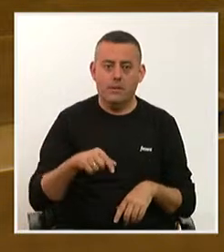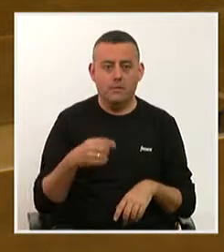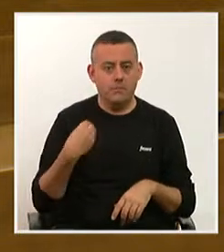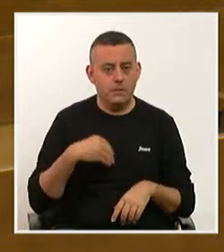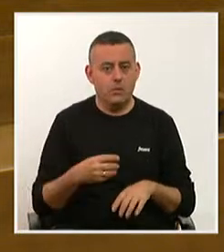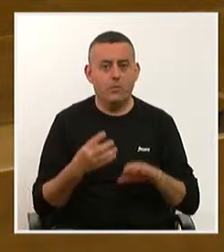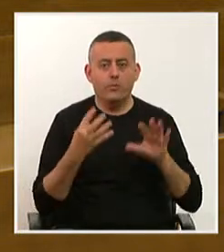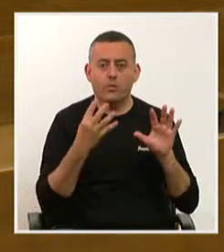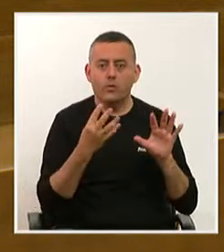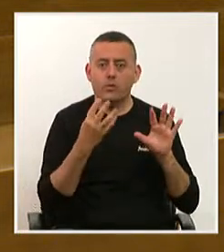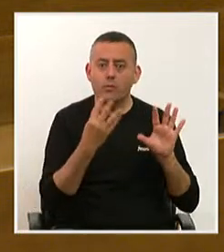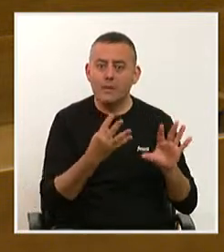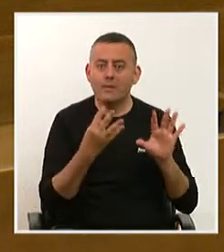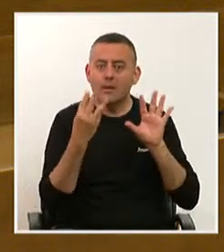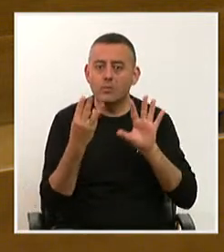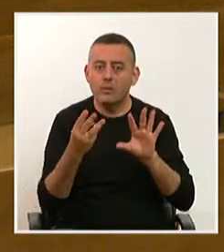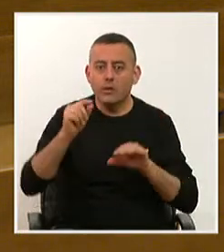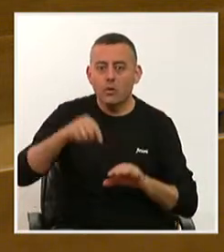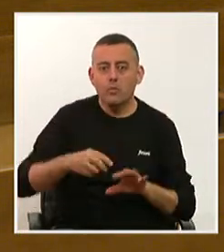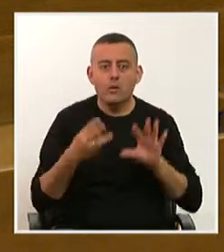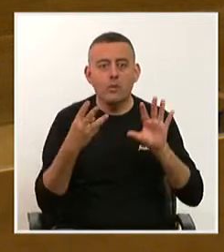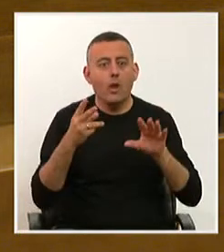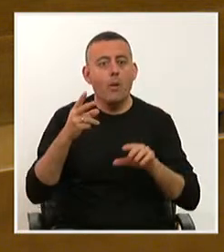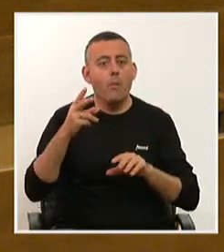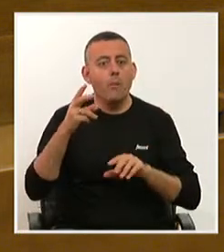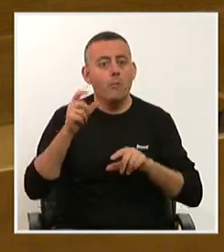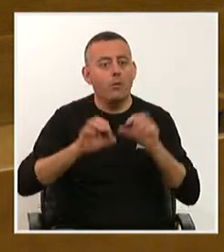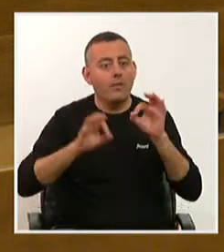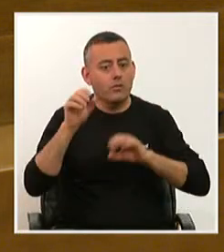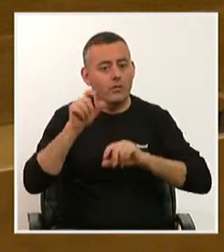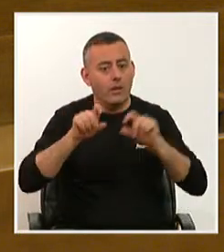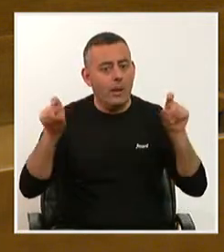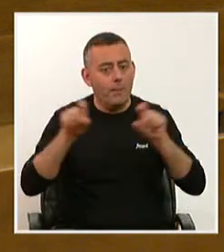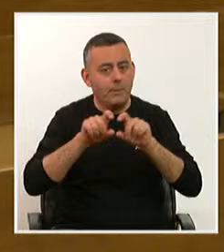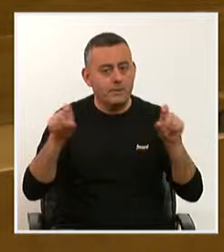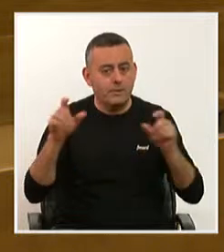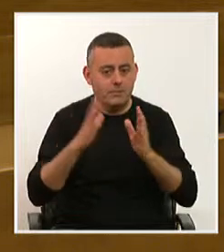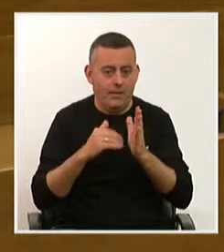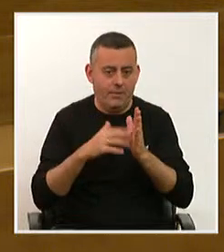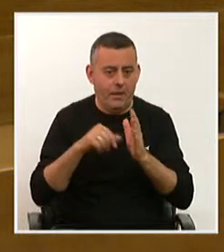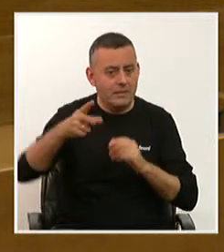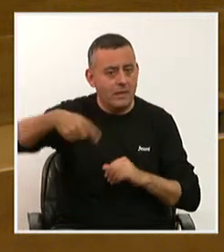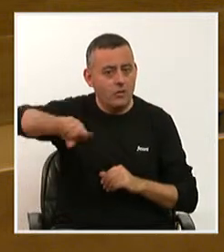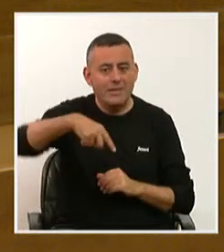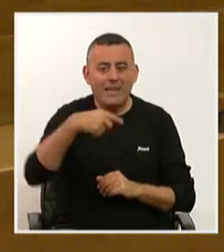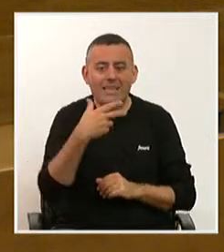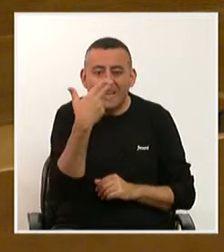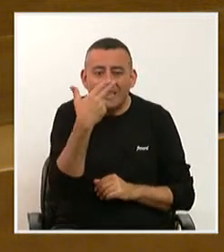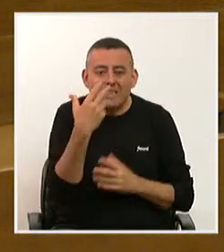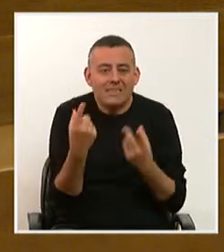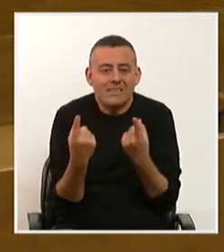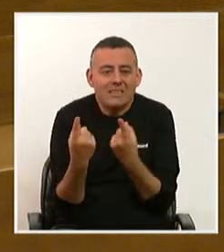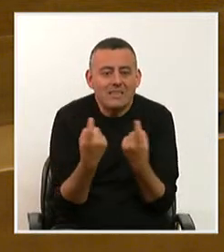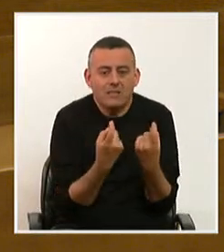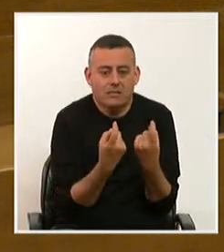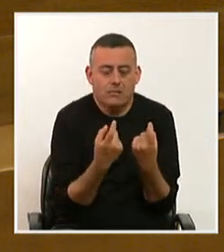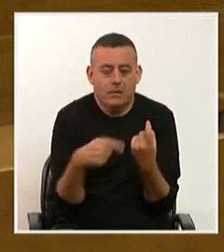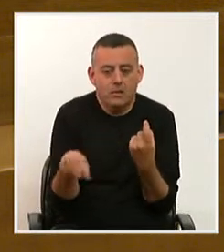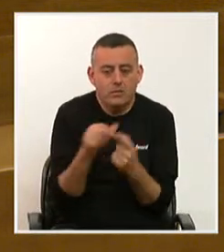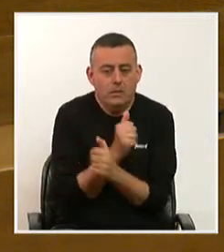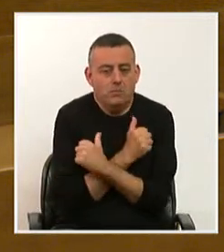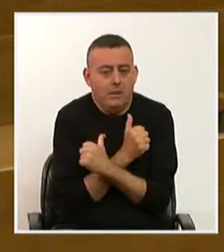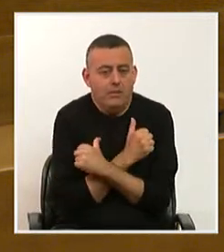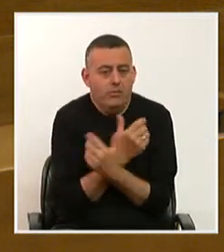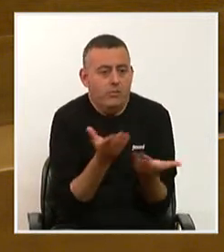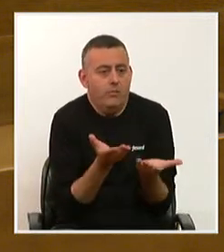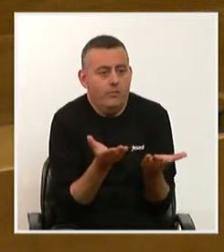9% de empreses valenci y de to les interesa Y que está esper de que es una